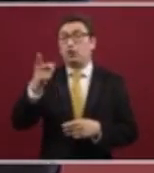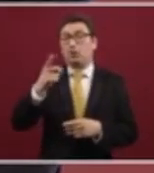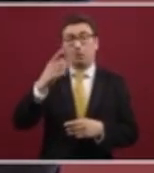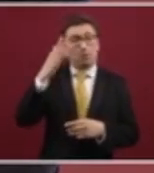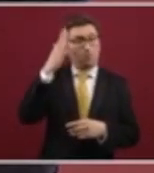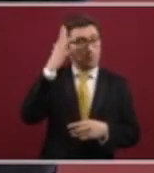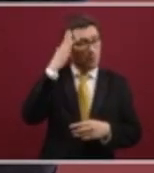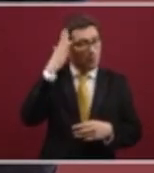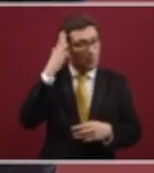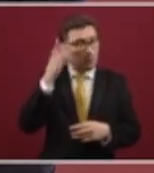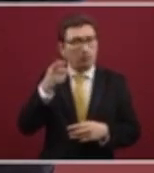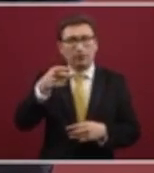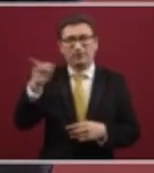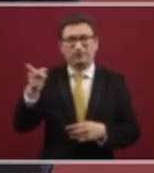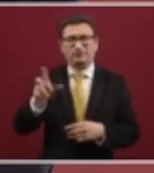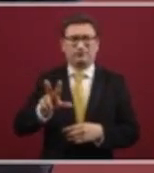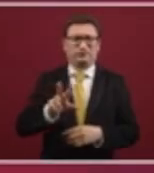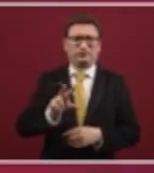líderes,